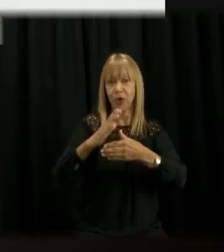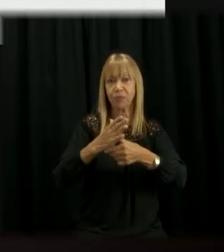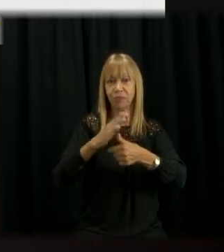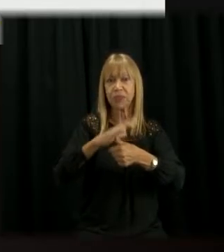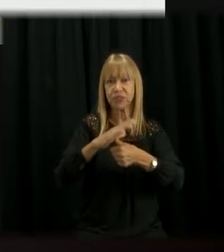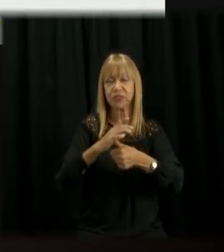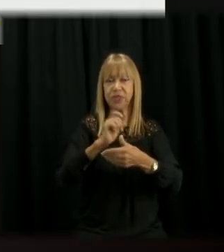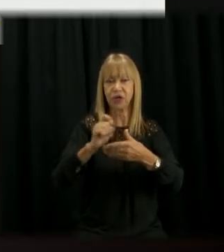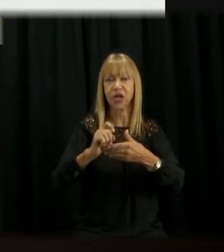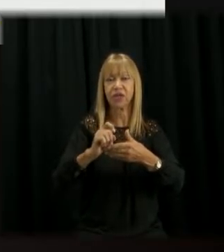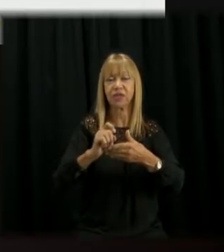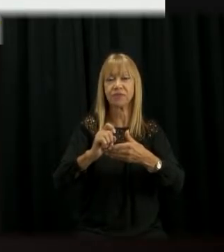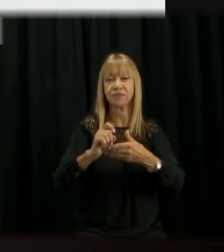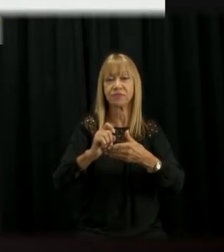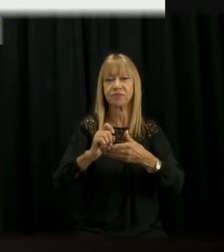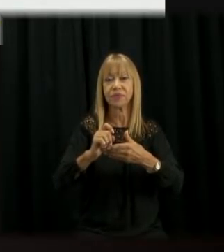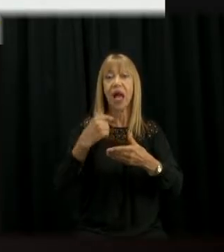de Hacienda,